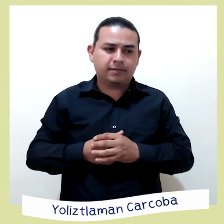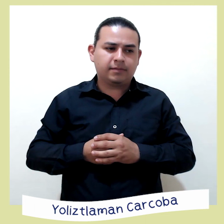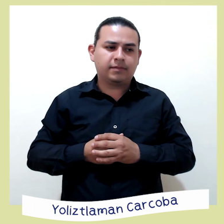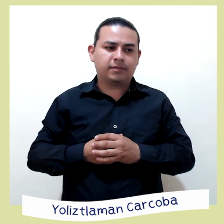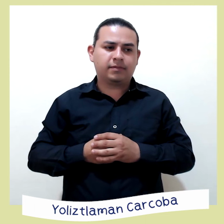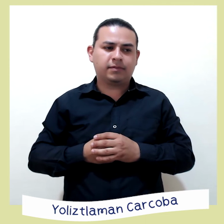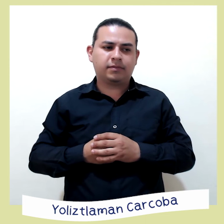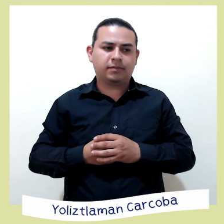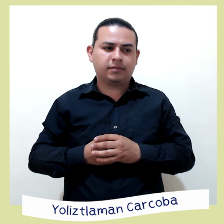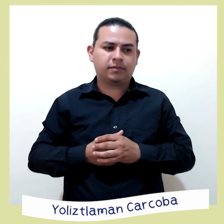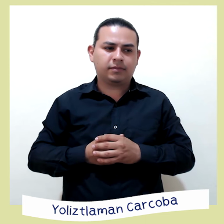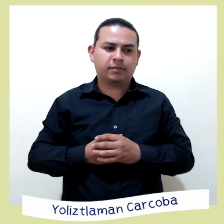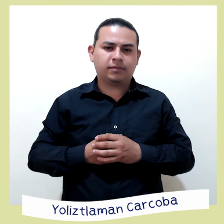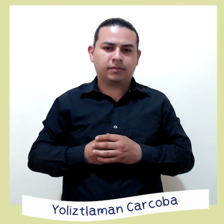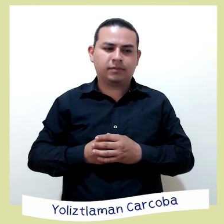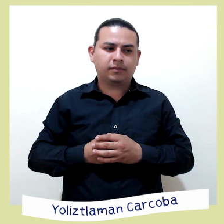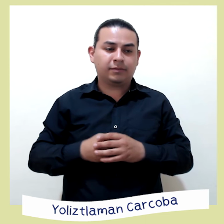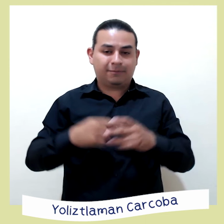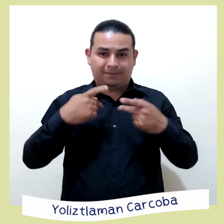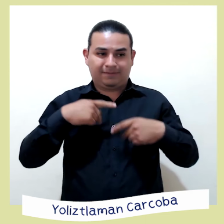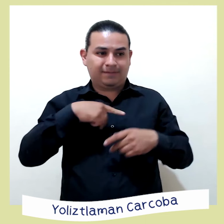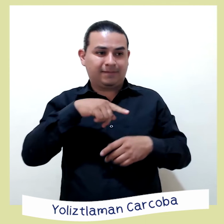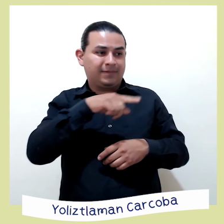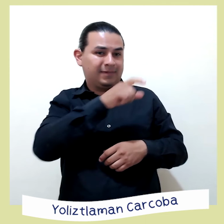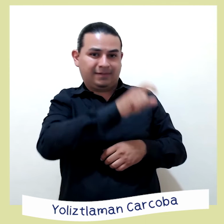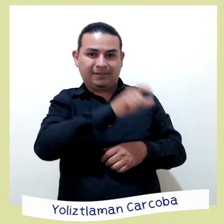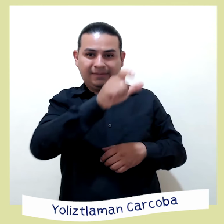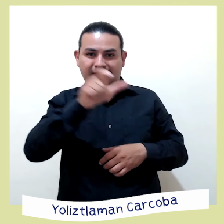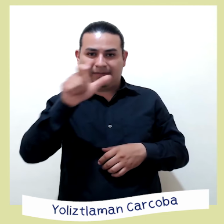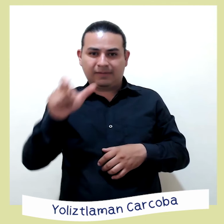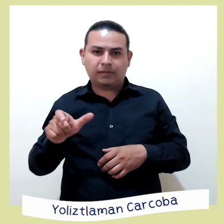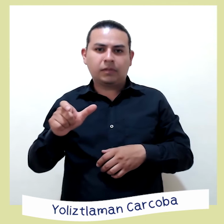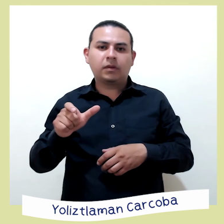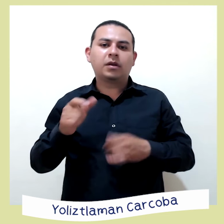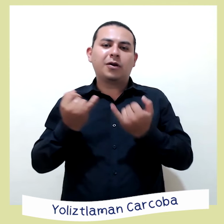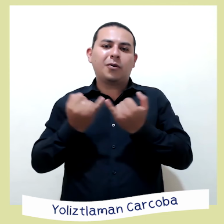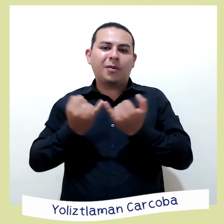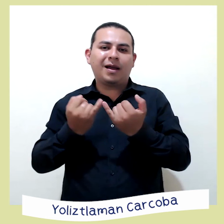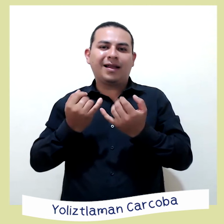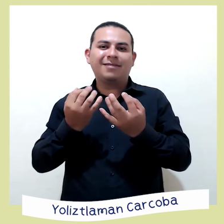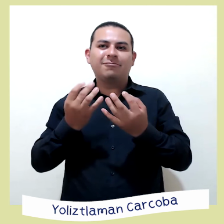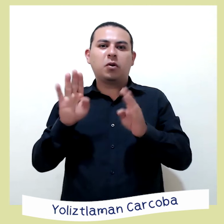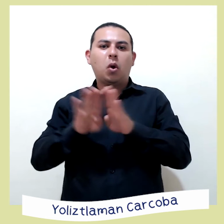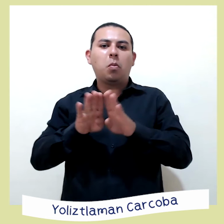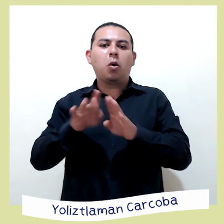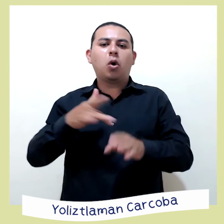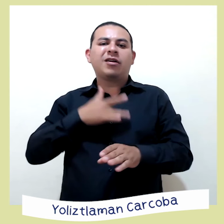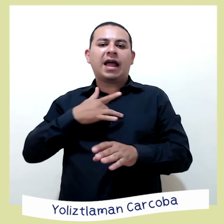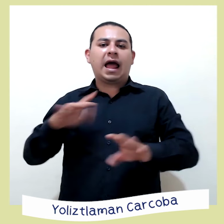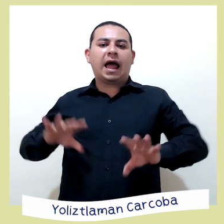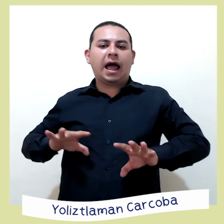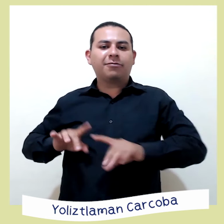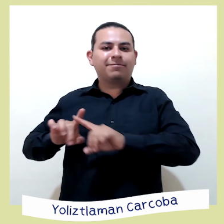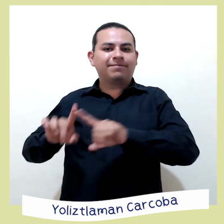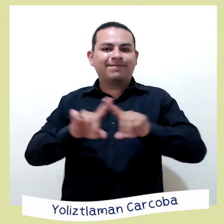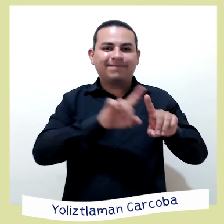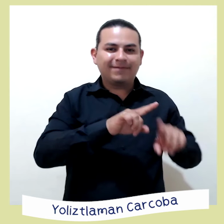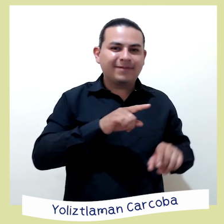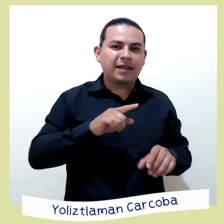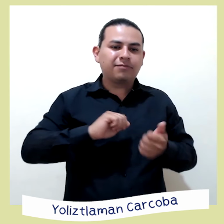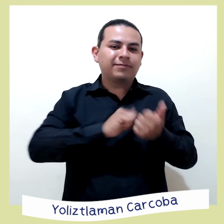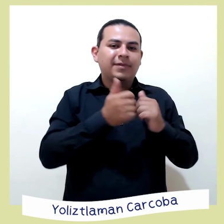conocer. Entonces los estigmas, pues, se revierten en el momento en que las personalidades están demostrando que